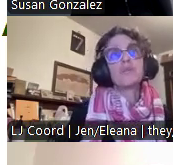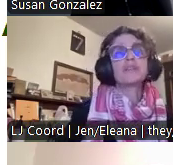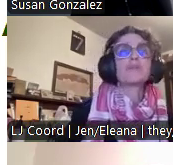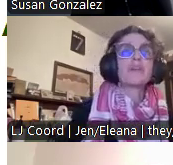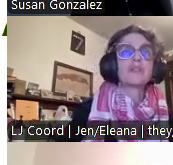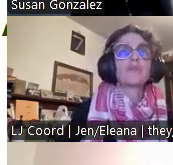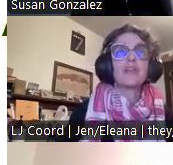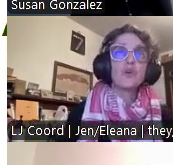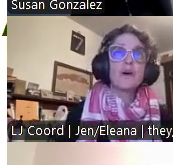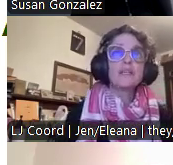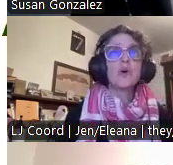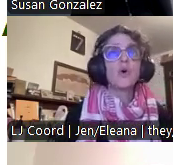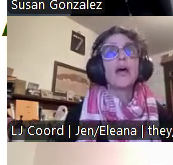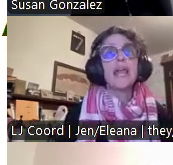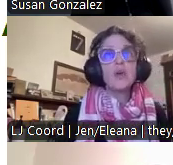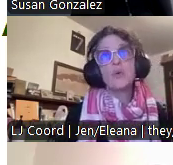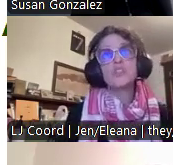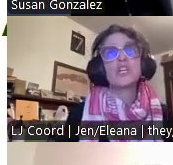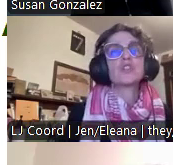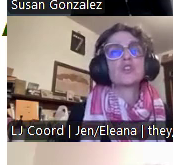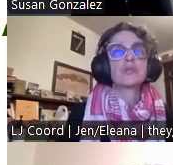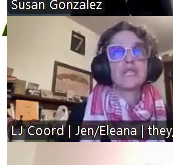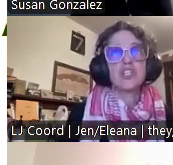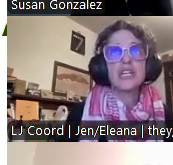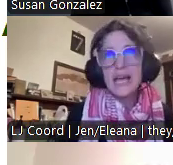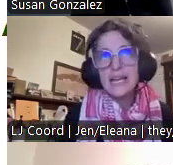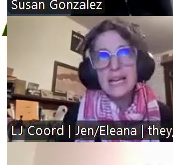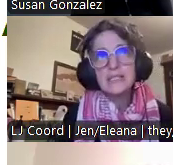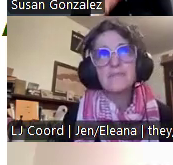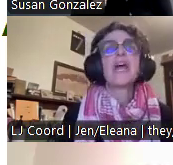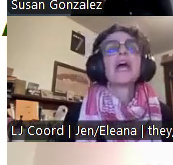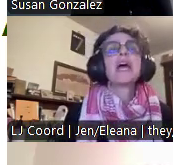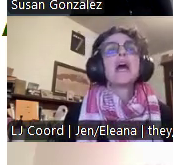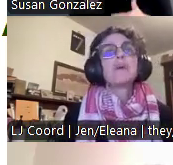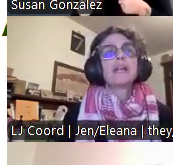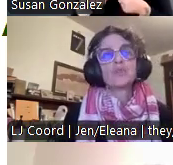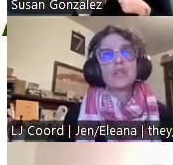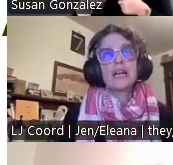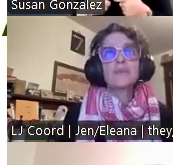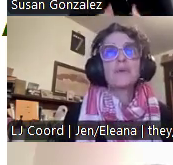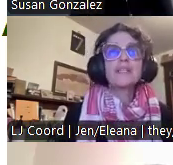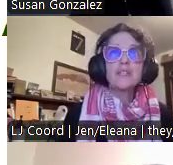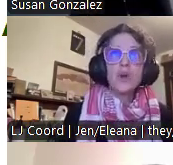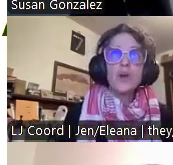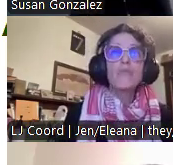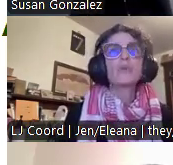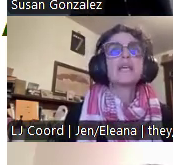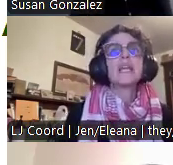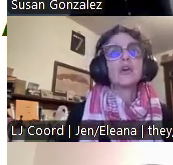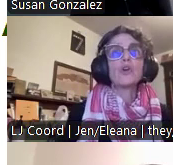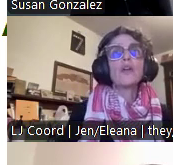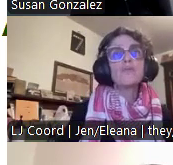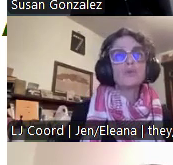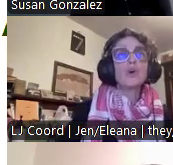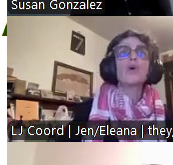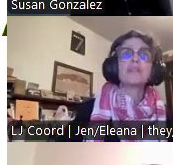opción de interpretación de idiomas o Language Interpretation en inglés. Para escuchar la interpretación, pulse el